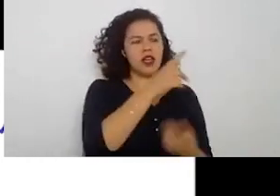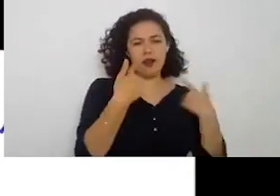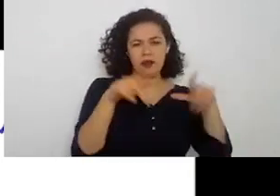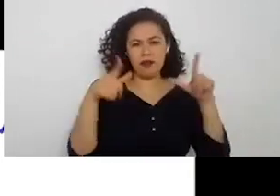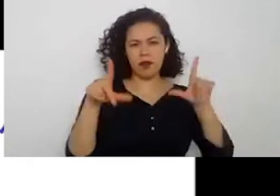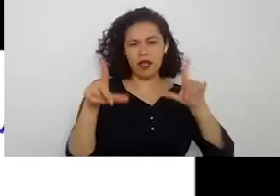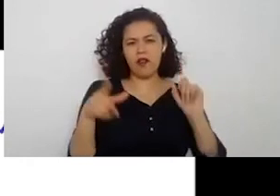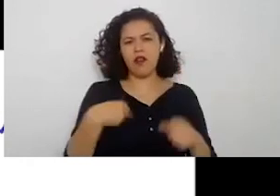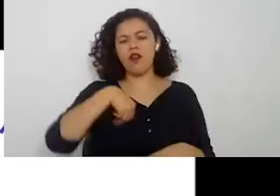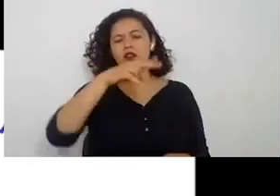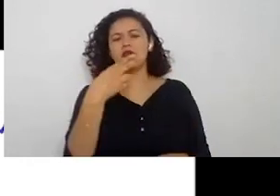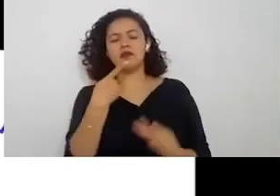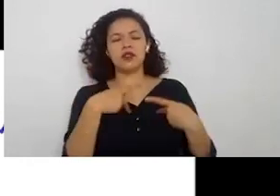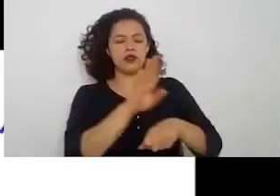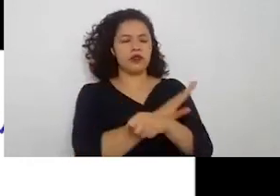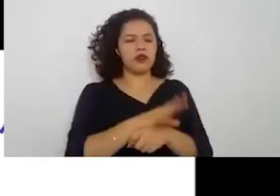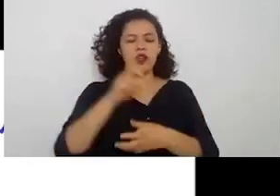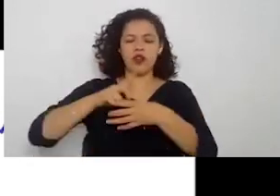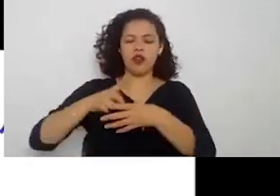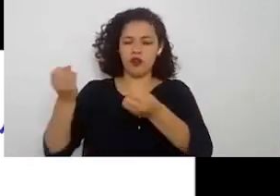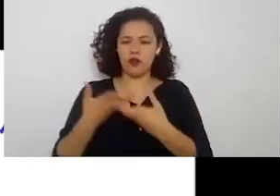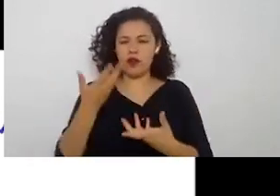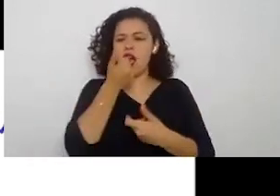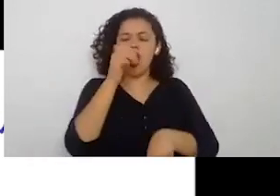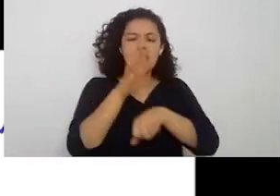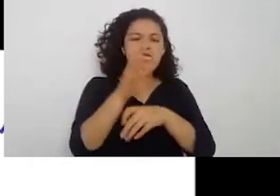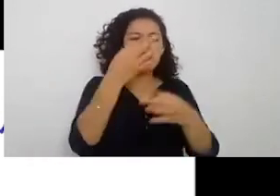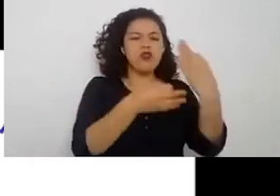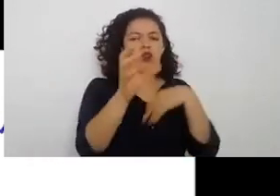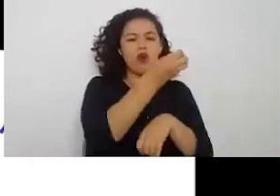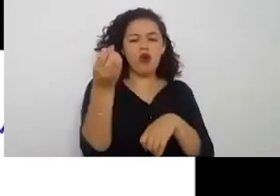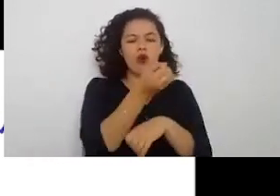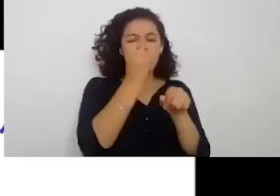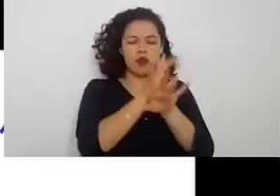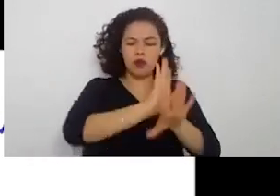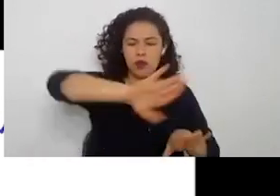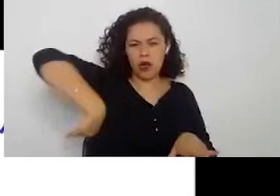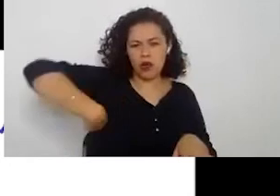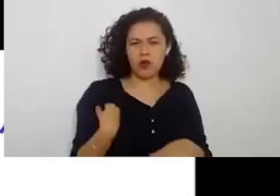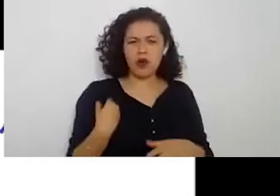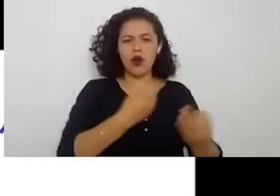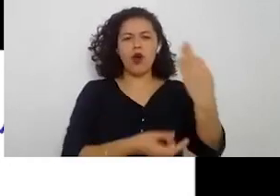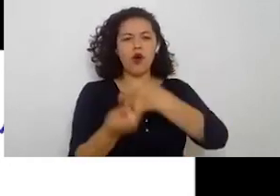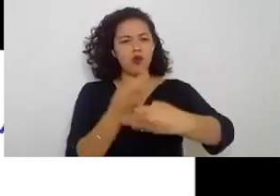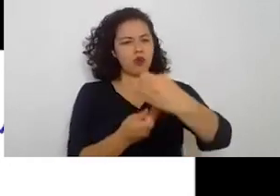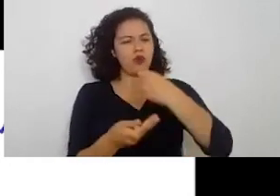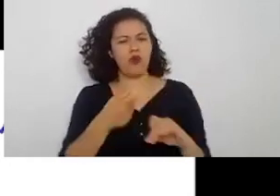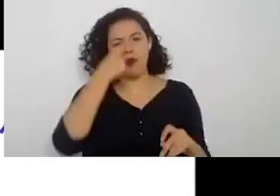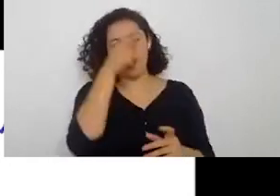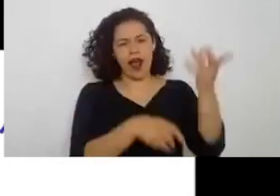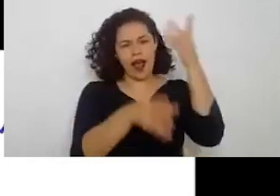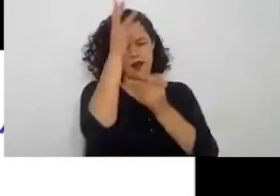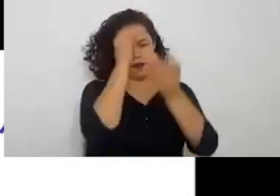sus beneficiarios, sus donantes, su información, ¿verdad? El resguardo de toda la capacidad de aprendizaje